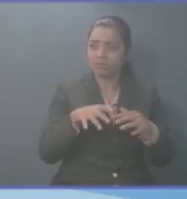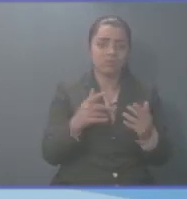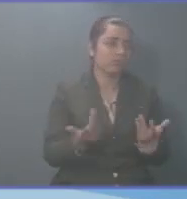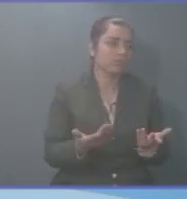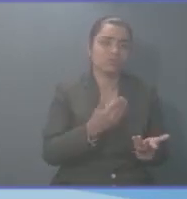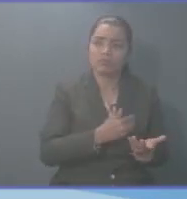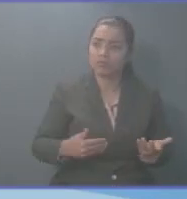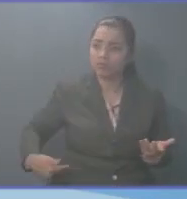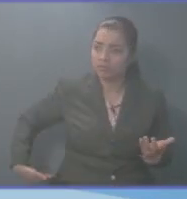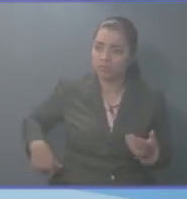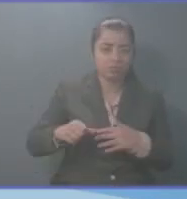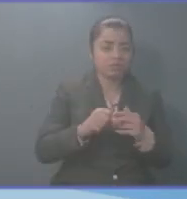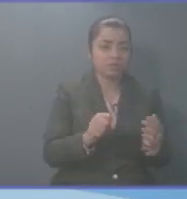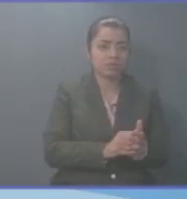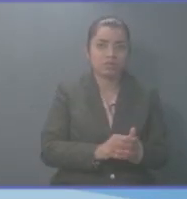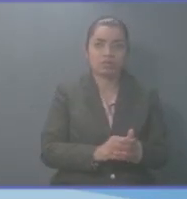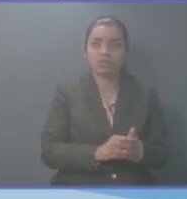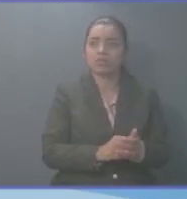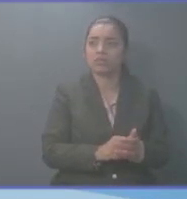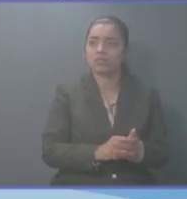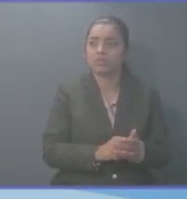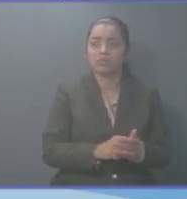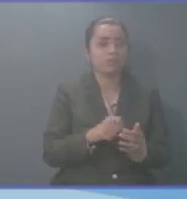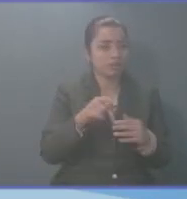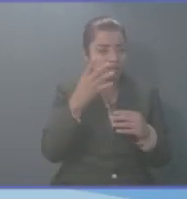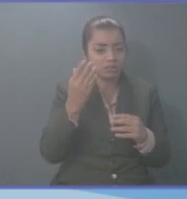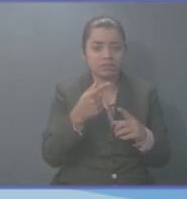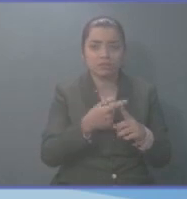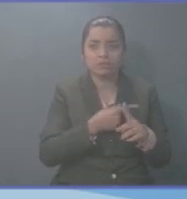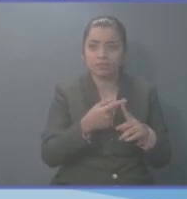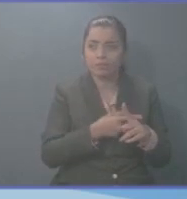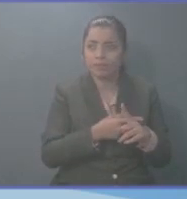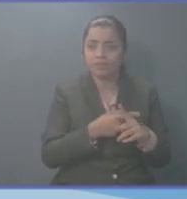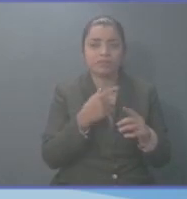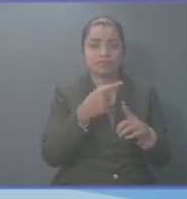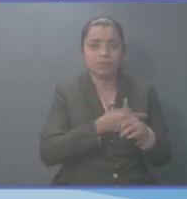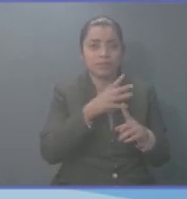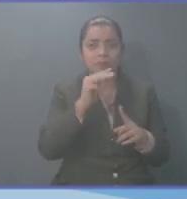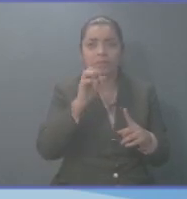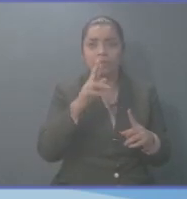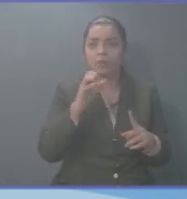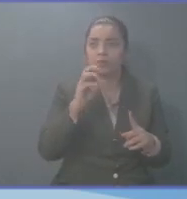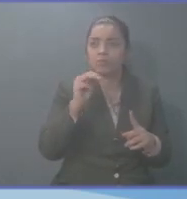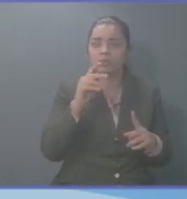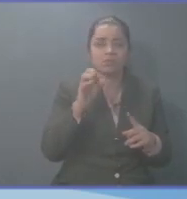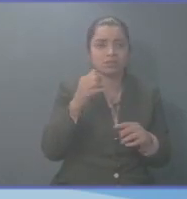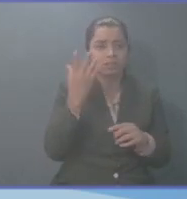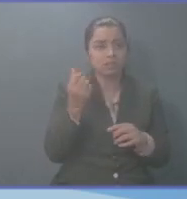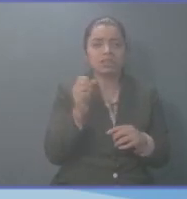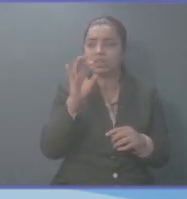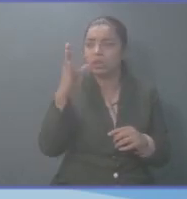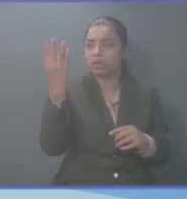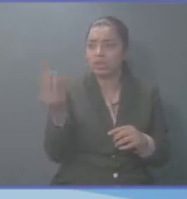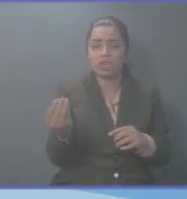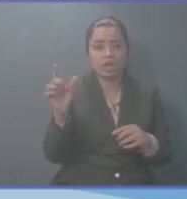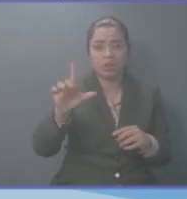extraordinaria, es el presidente de la Asamblea Legislativa, y el día sábado el presidente Mario Ponce la convocó para el día lunes,